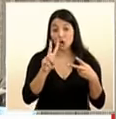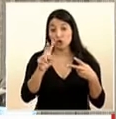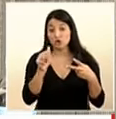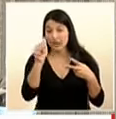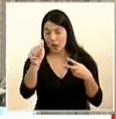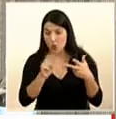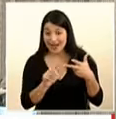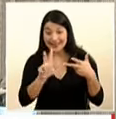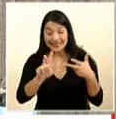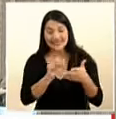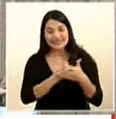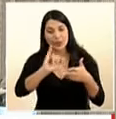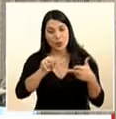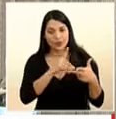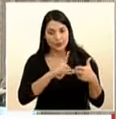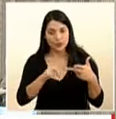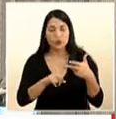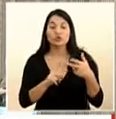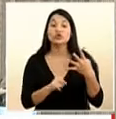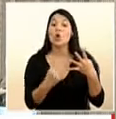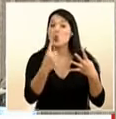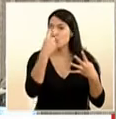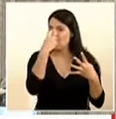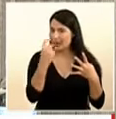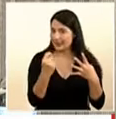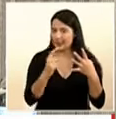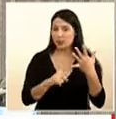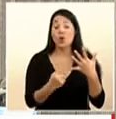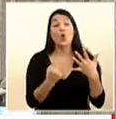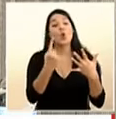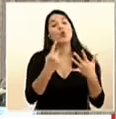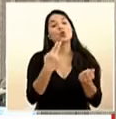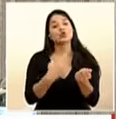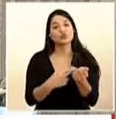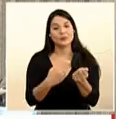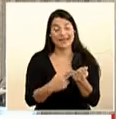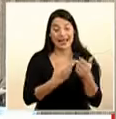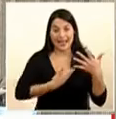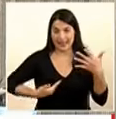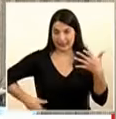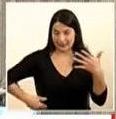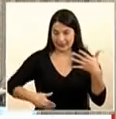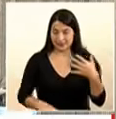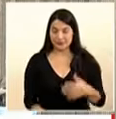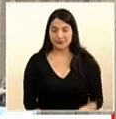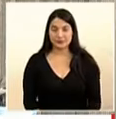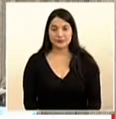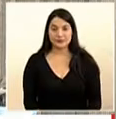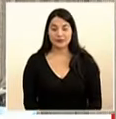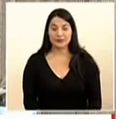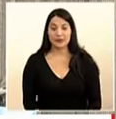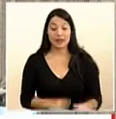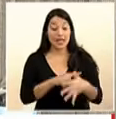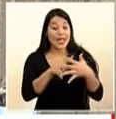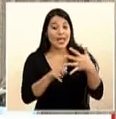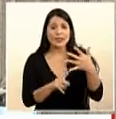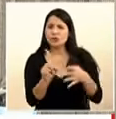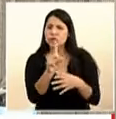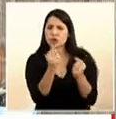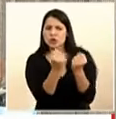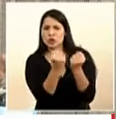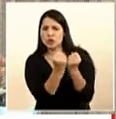3 en el san juan de dios 1 en el calderón guardia y 1 en el hospital de heredia eso nos satura los